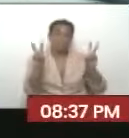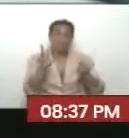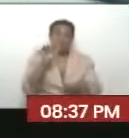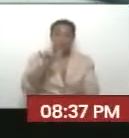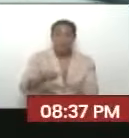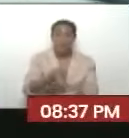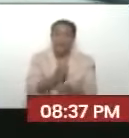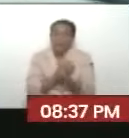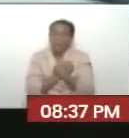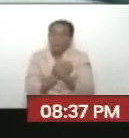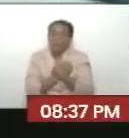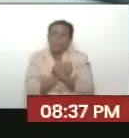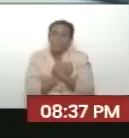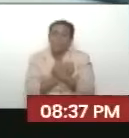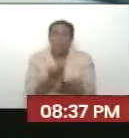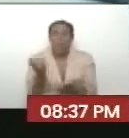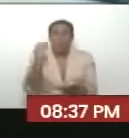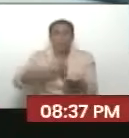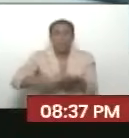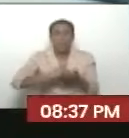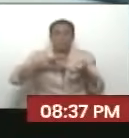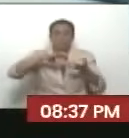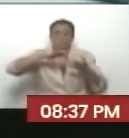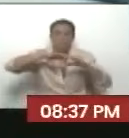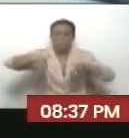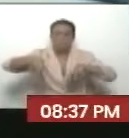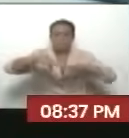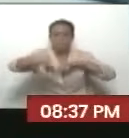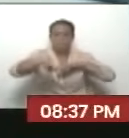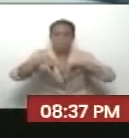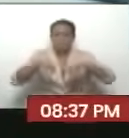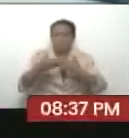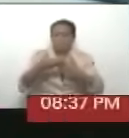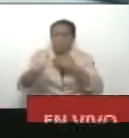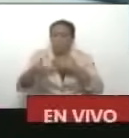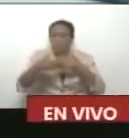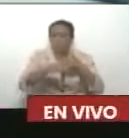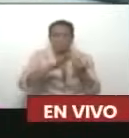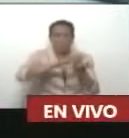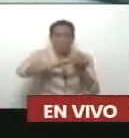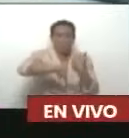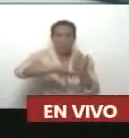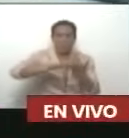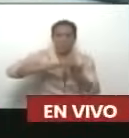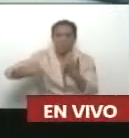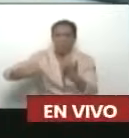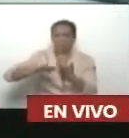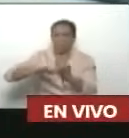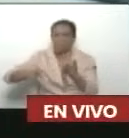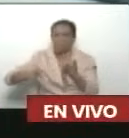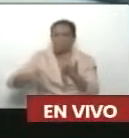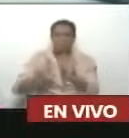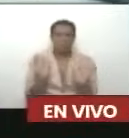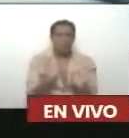No dejar que se nos siembre otra vez la división, la intolerancia, el odio entre los venezolanos.